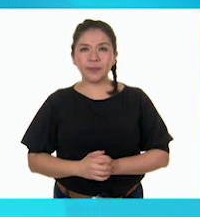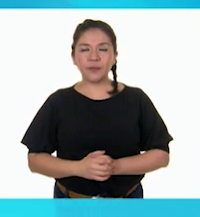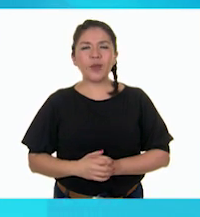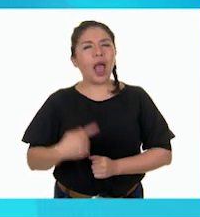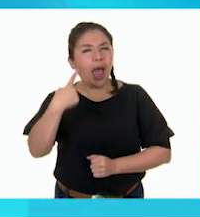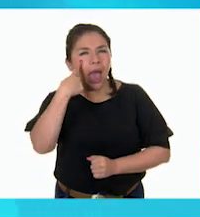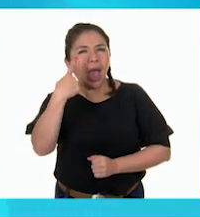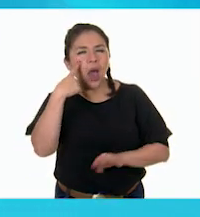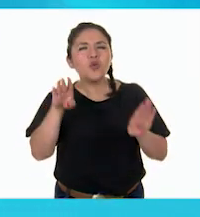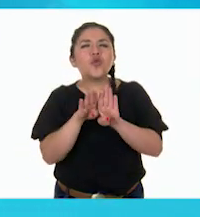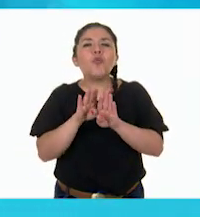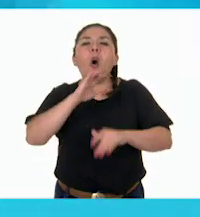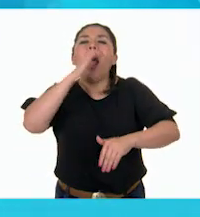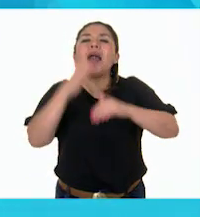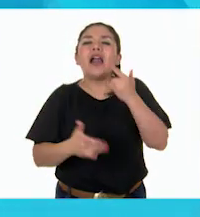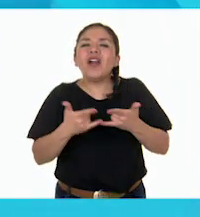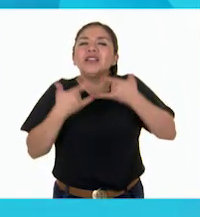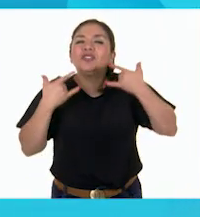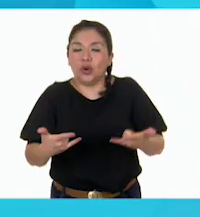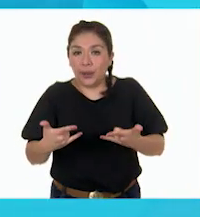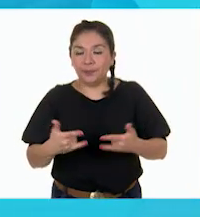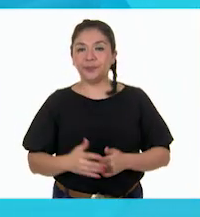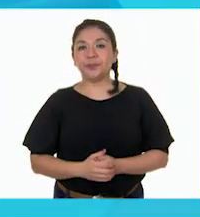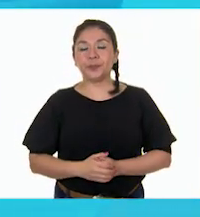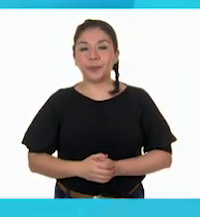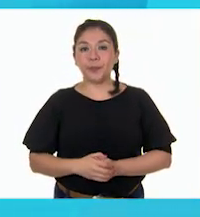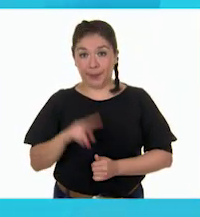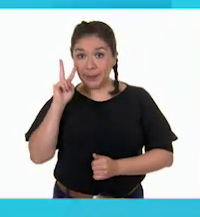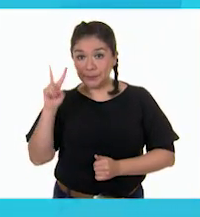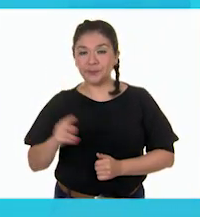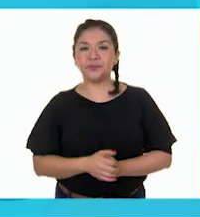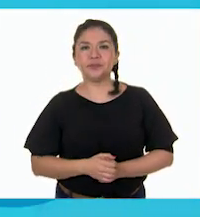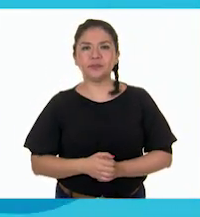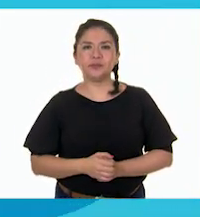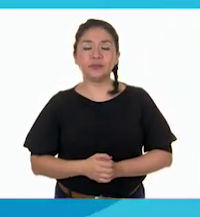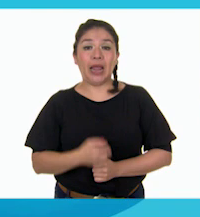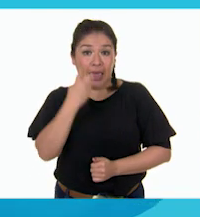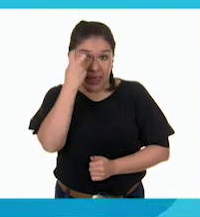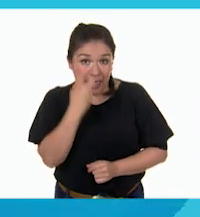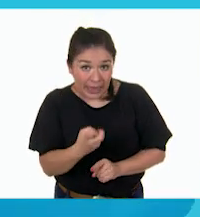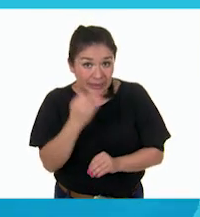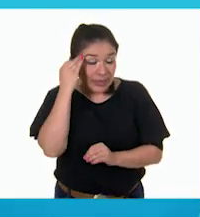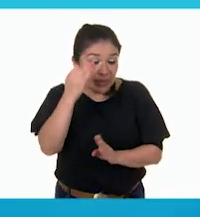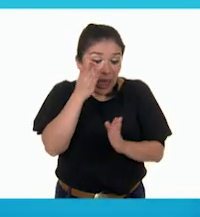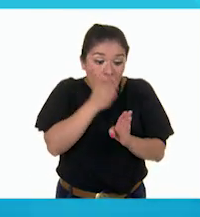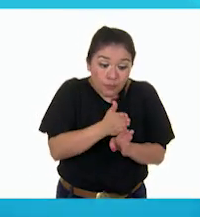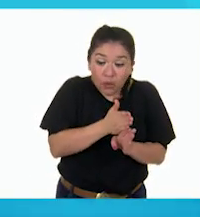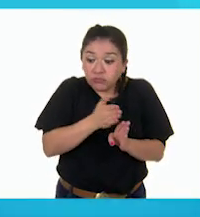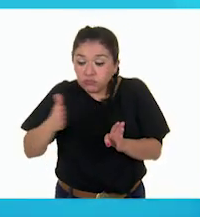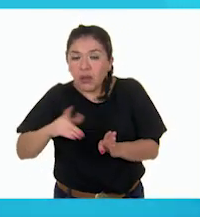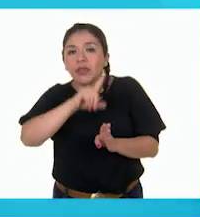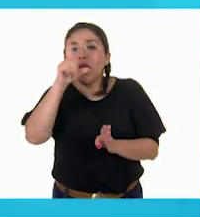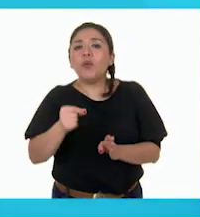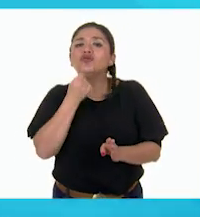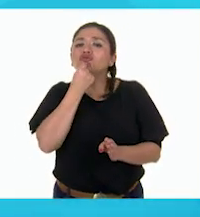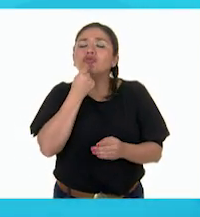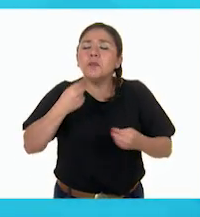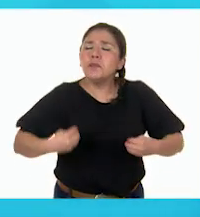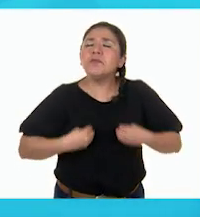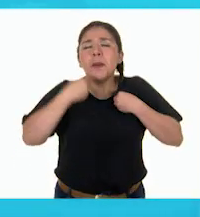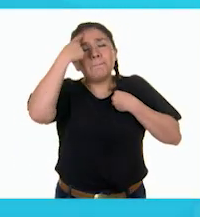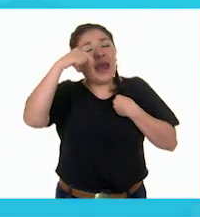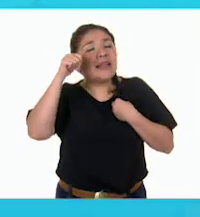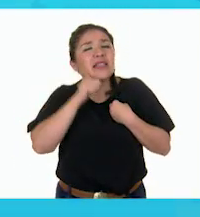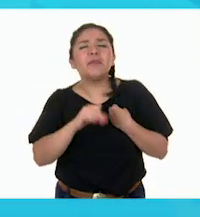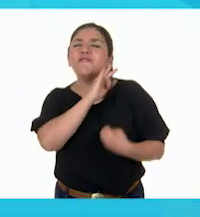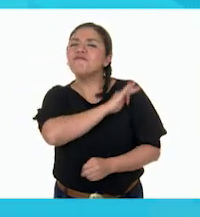Frases típicas para terminar un cuento. Chiquitita. Desde entonces, la niñita vivió para siempre feliz